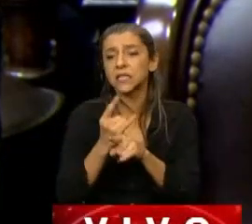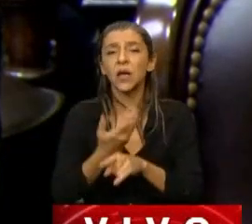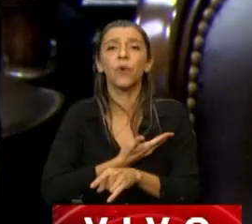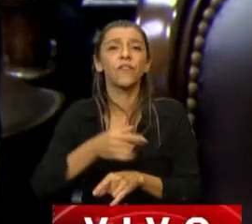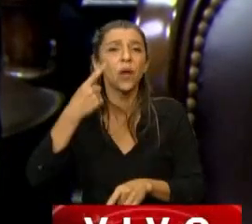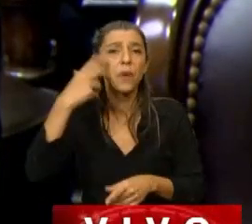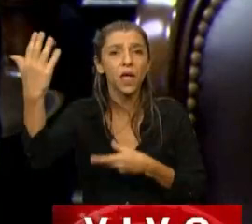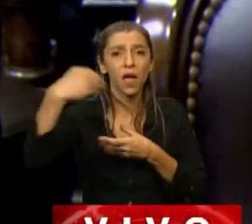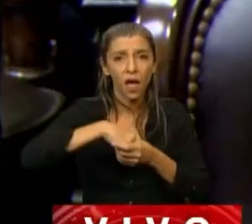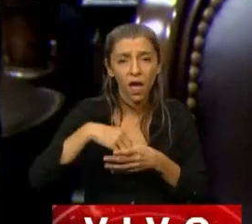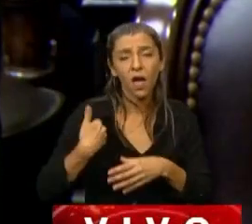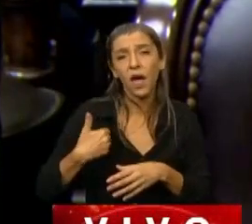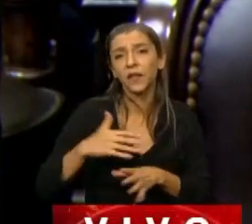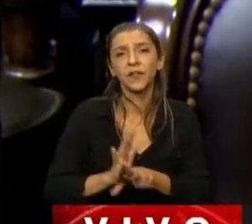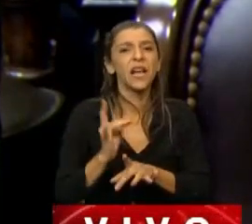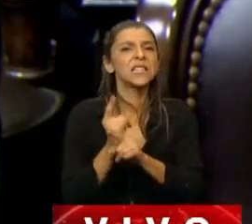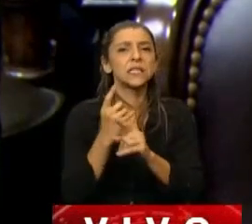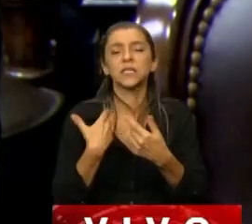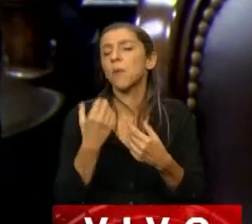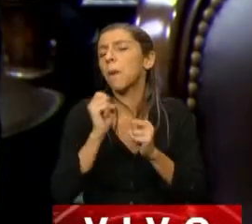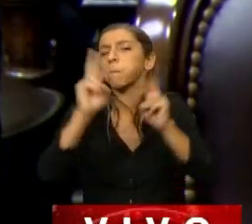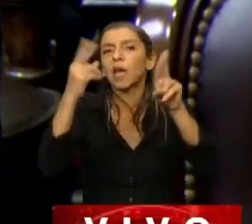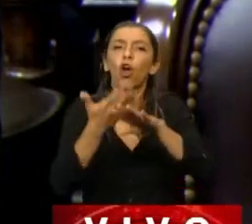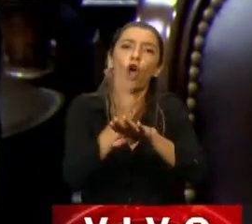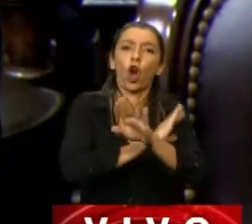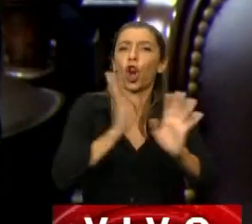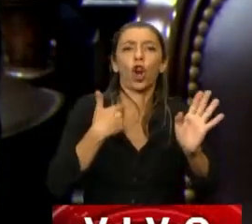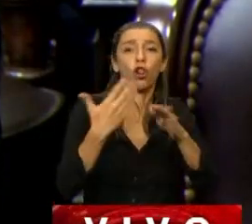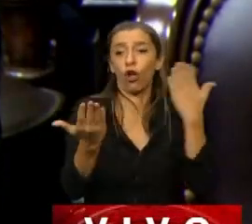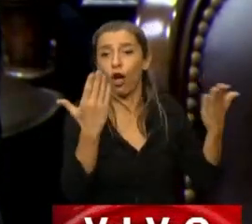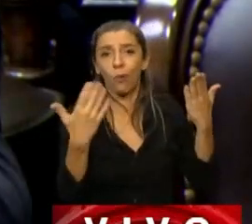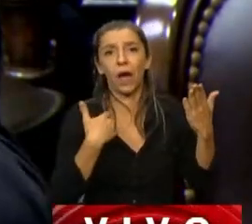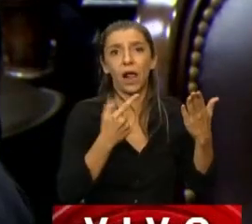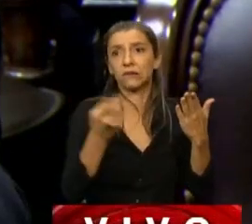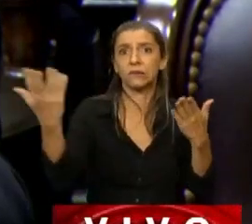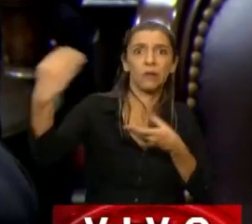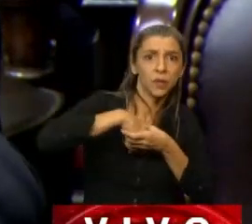Argentina, empeoró los problemas, nos dejó peor que como estaban antes. Esa es nuestra historia.